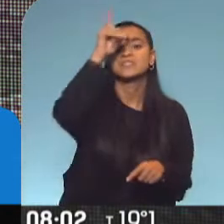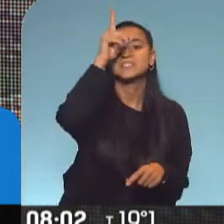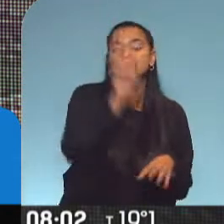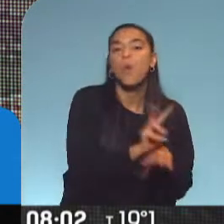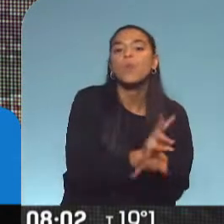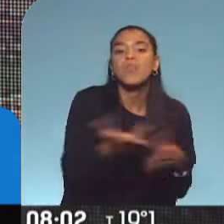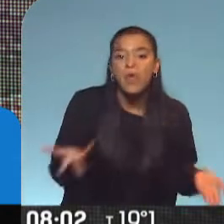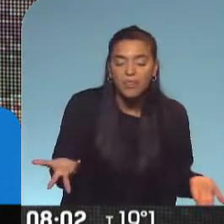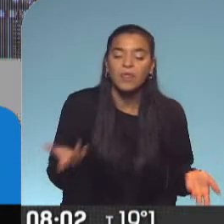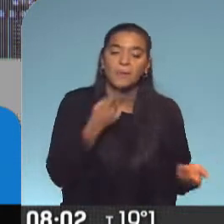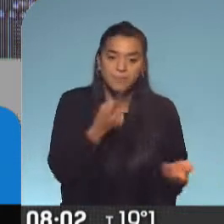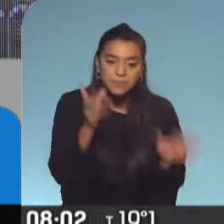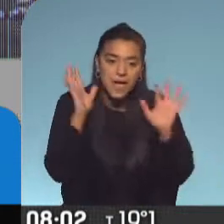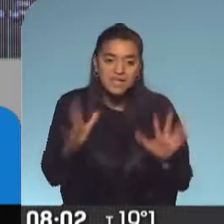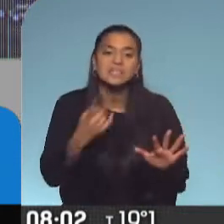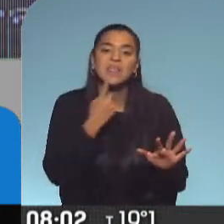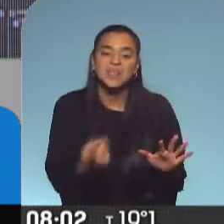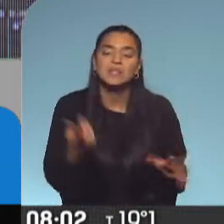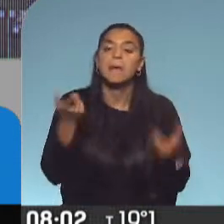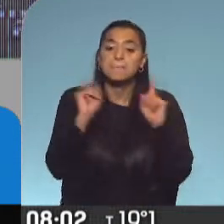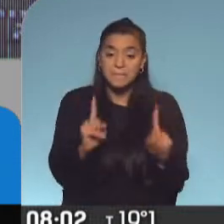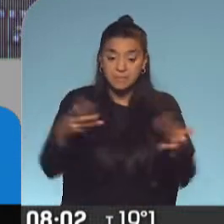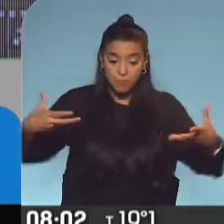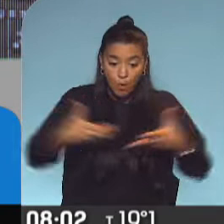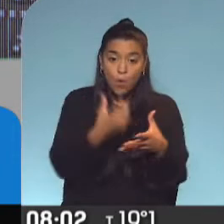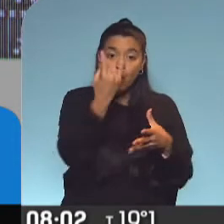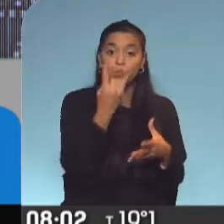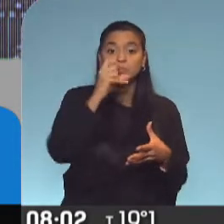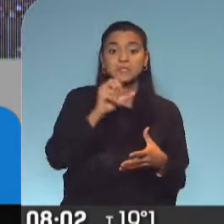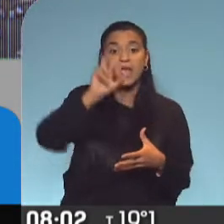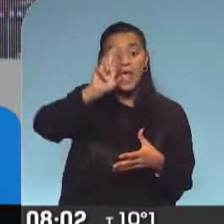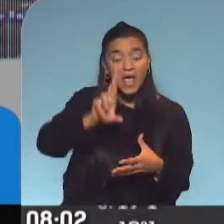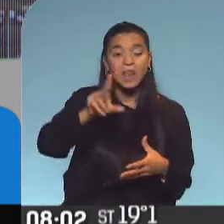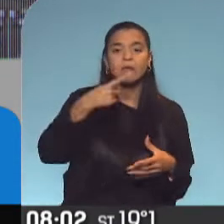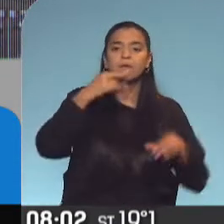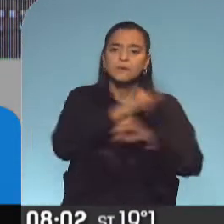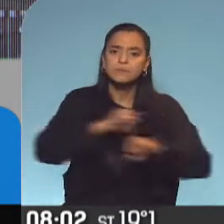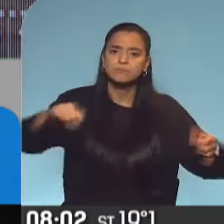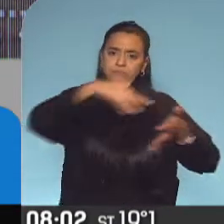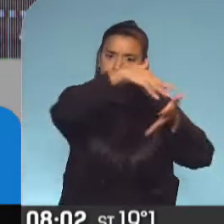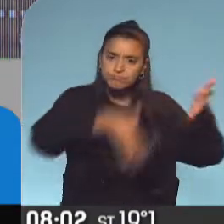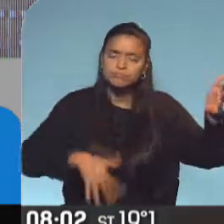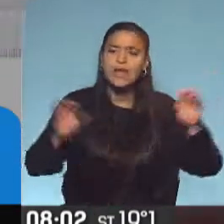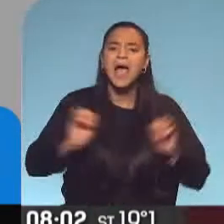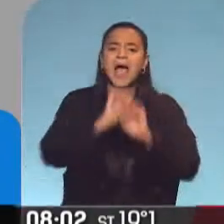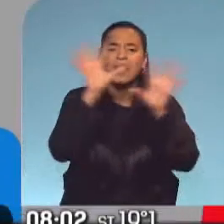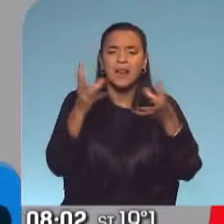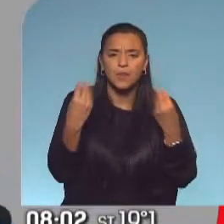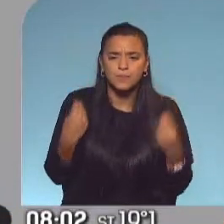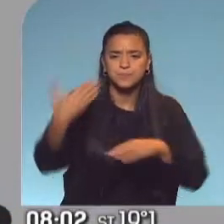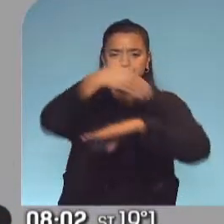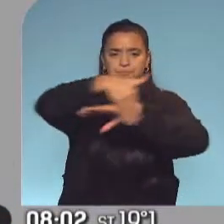Así lo trata de establecer también la propia Unión Cívica Radical, que a través de un comunicado aclaró que en la